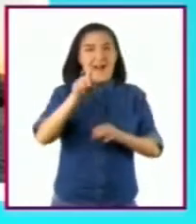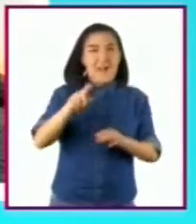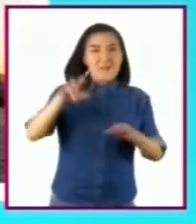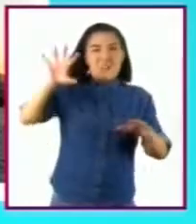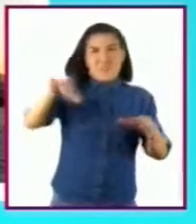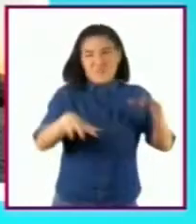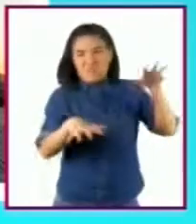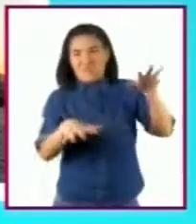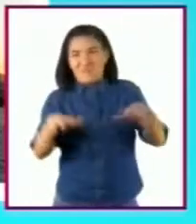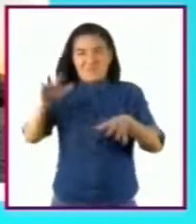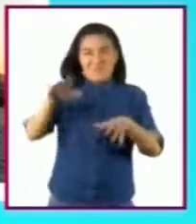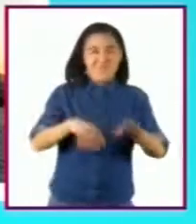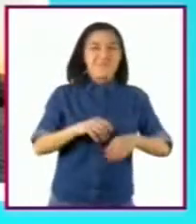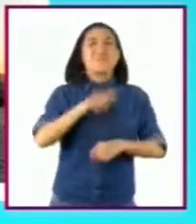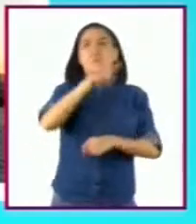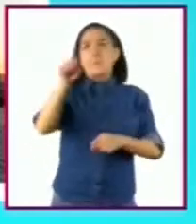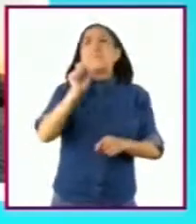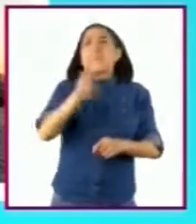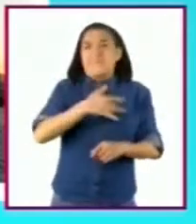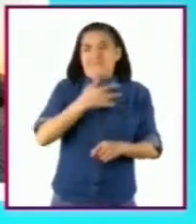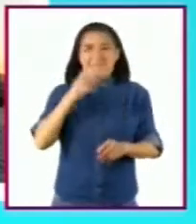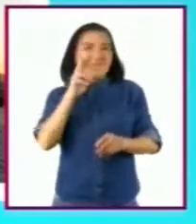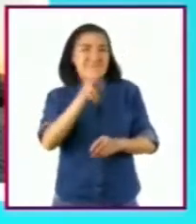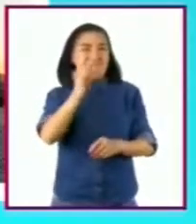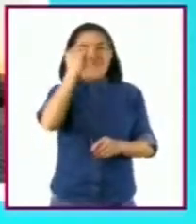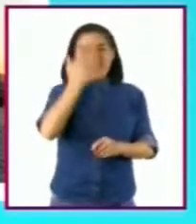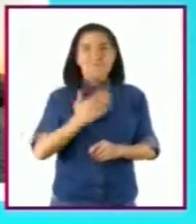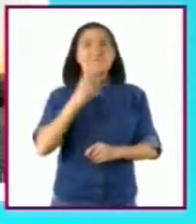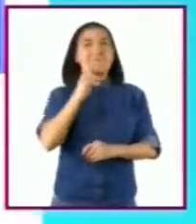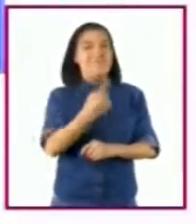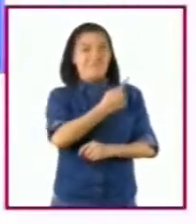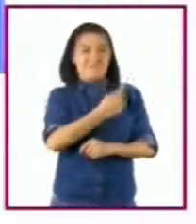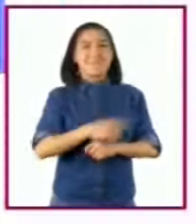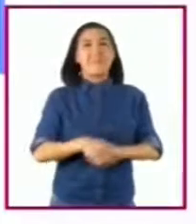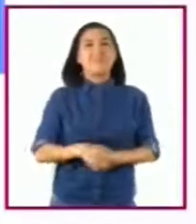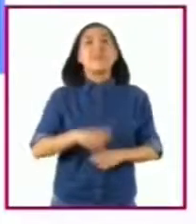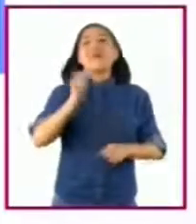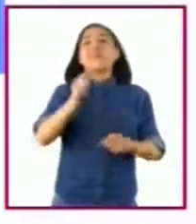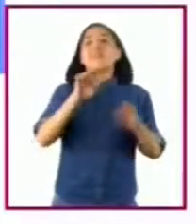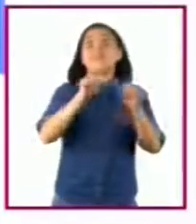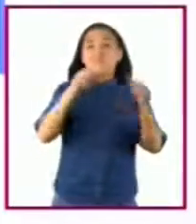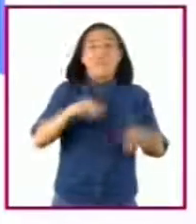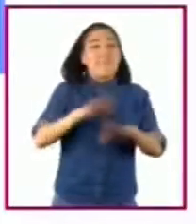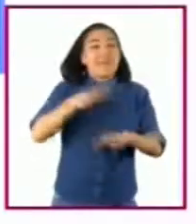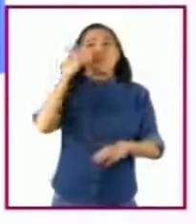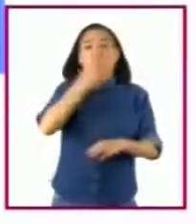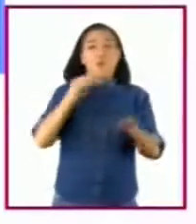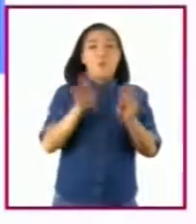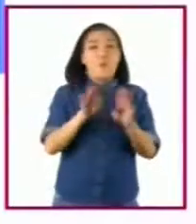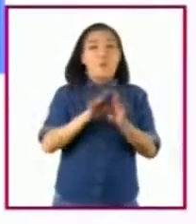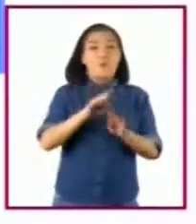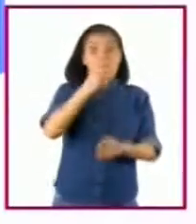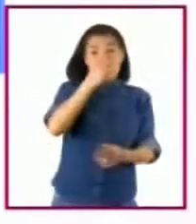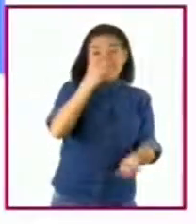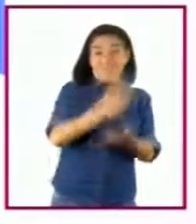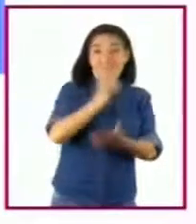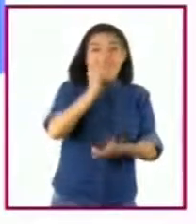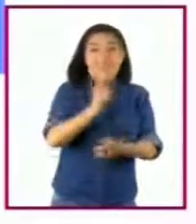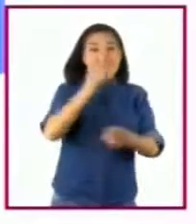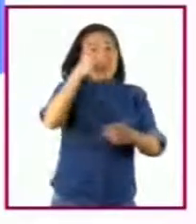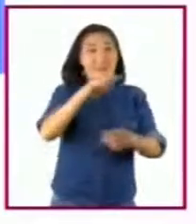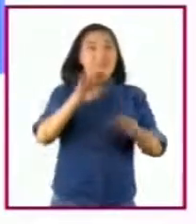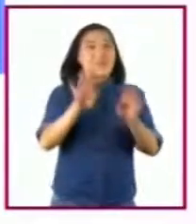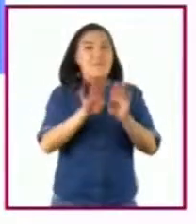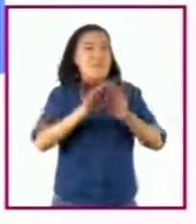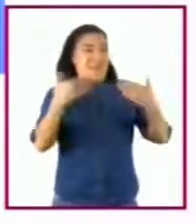les produce? Algo maravilloso del arte es que no tiene una sola forma de interpretarse y cada quien